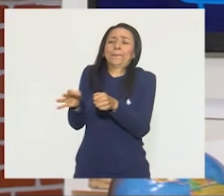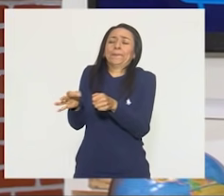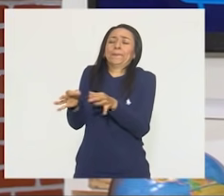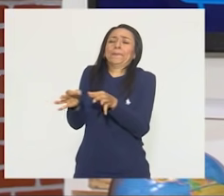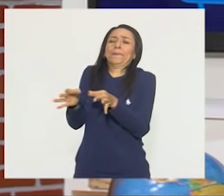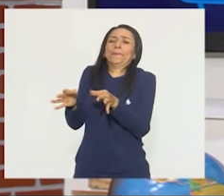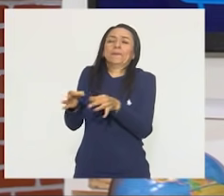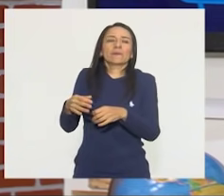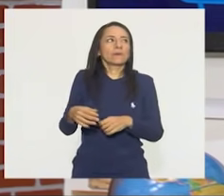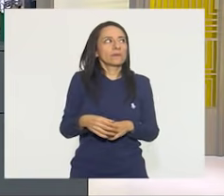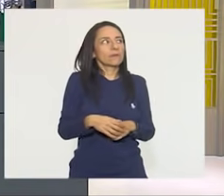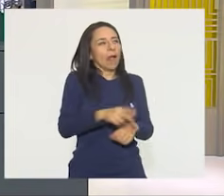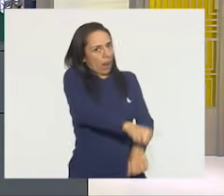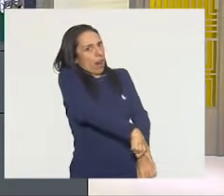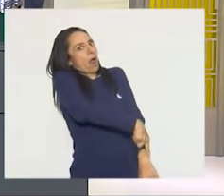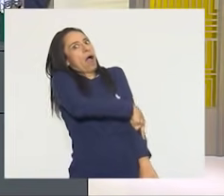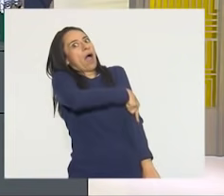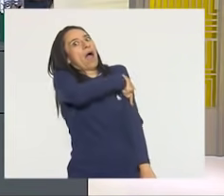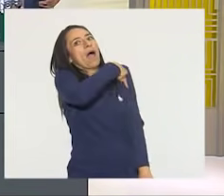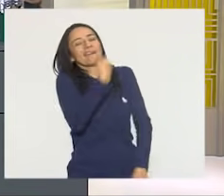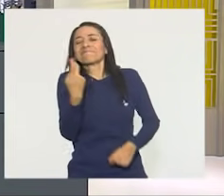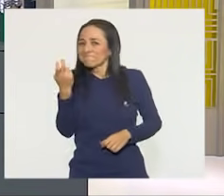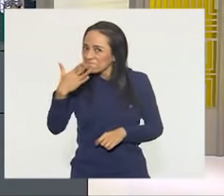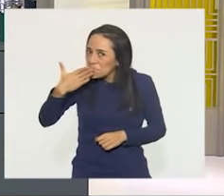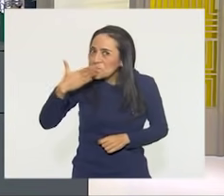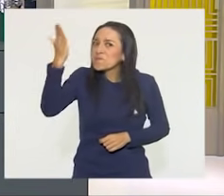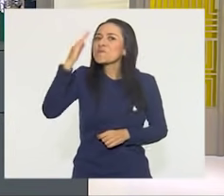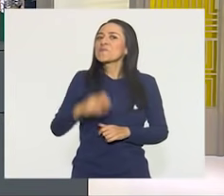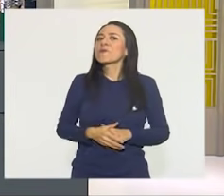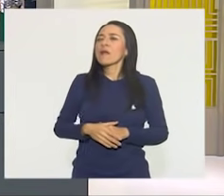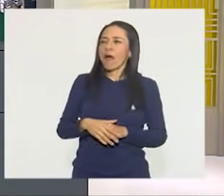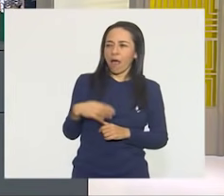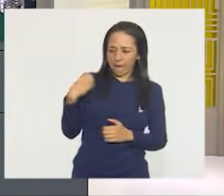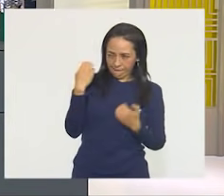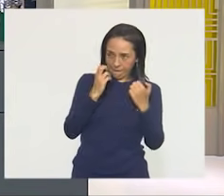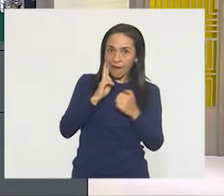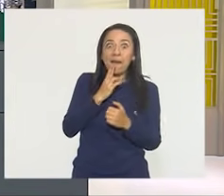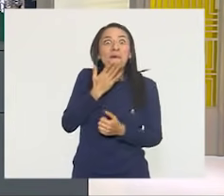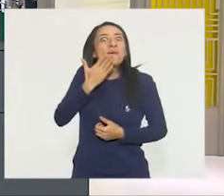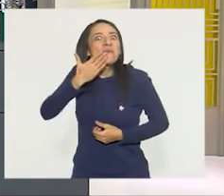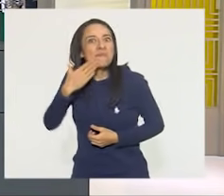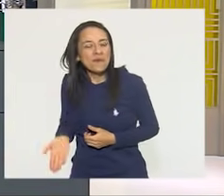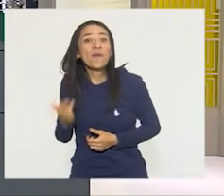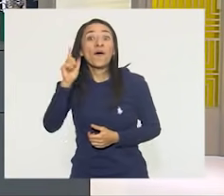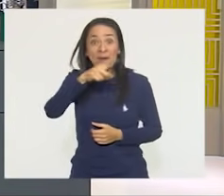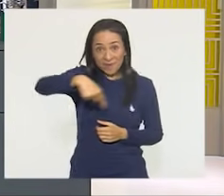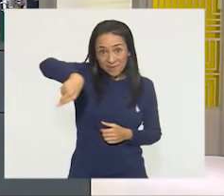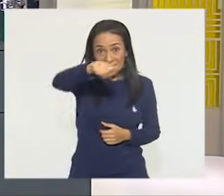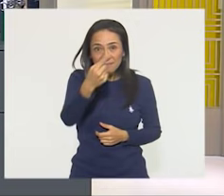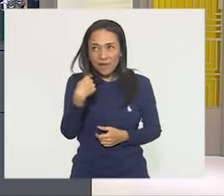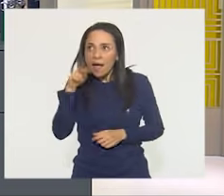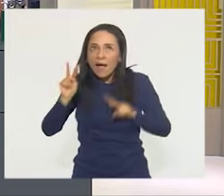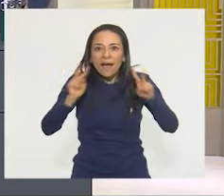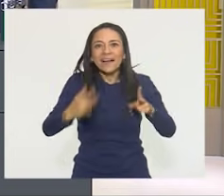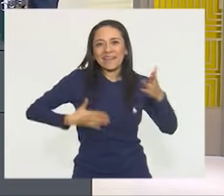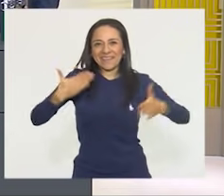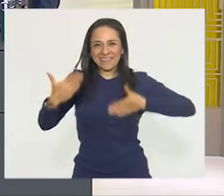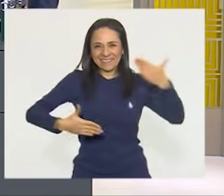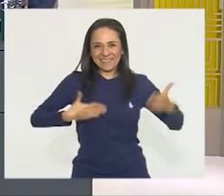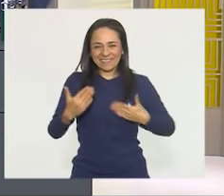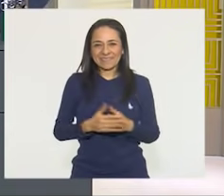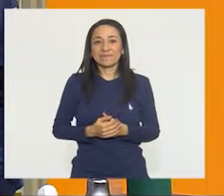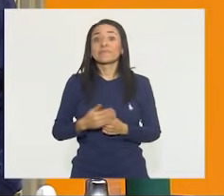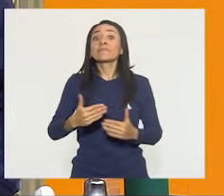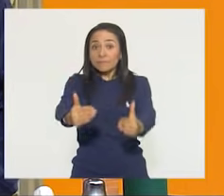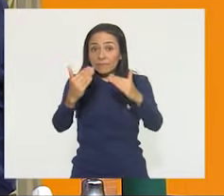Largo. Largo. Muy bien. Sí. Bueno, pasaste la prueba. Ojalá haya sido divertido para ustedes, niños. Y bueno, a continuación tenemos el